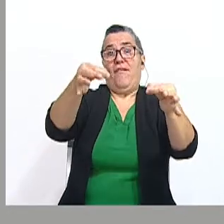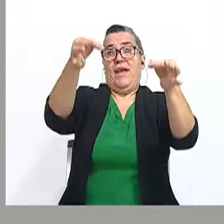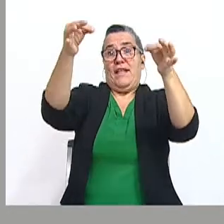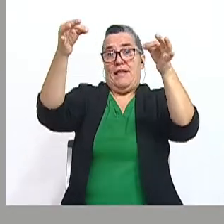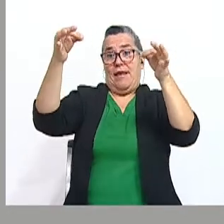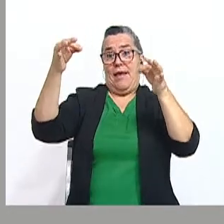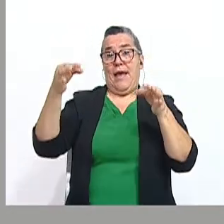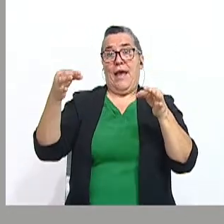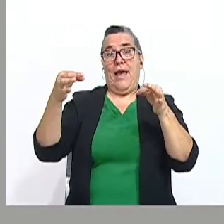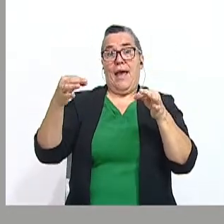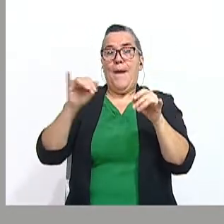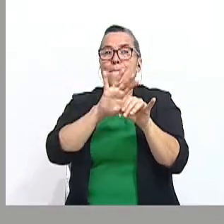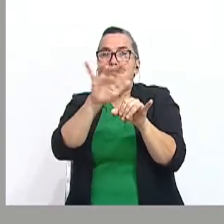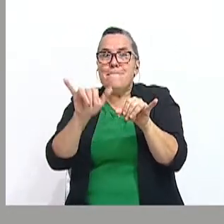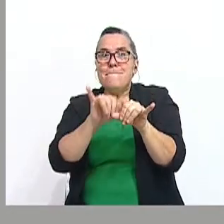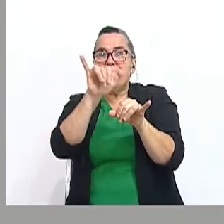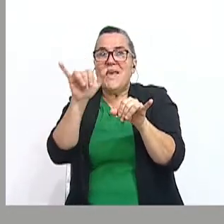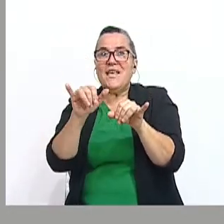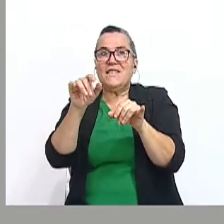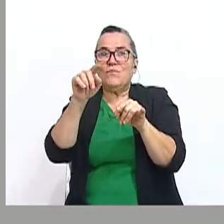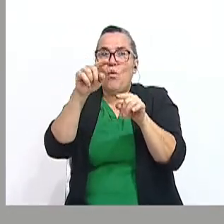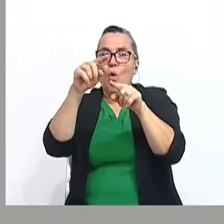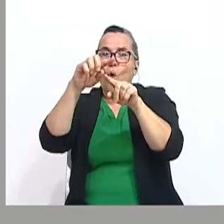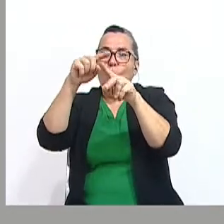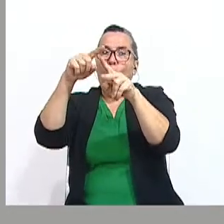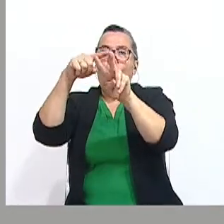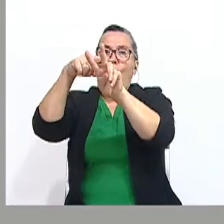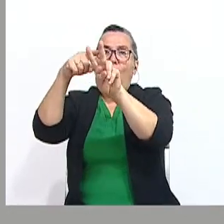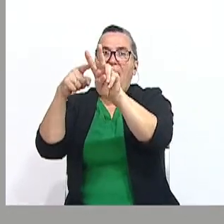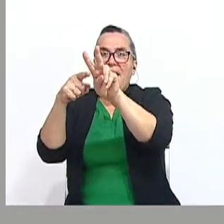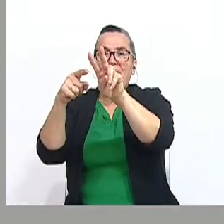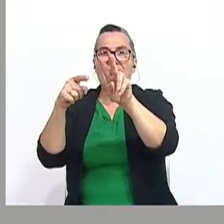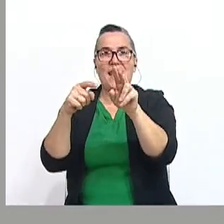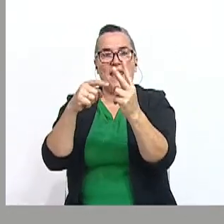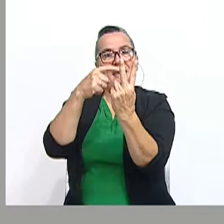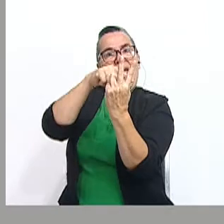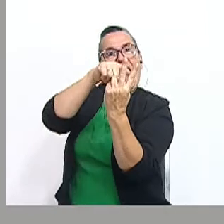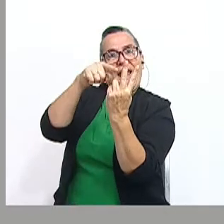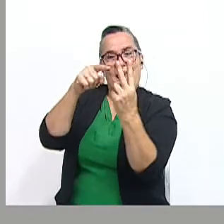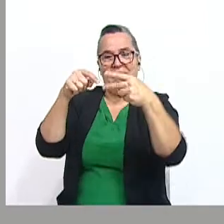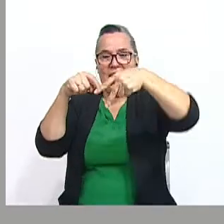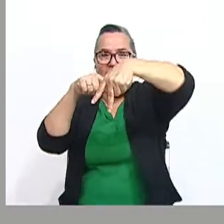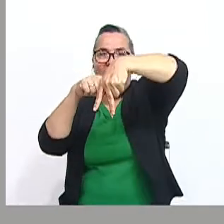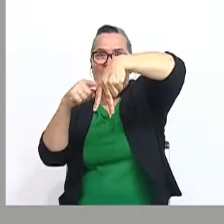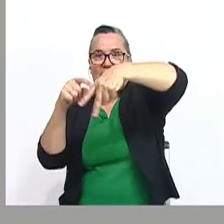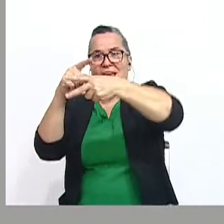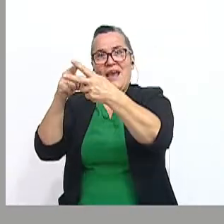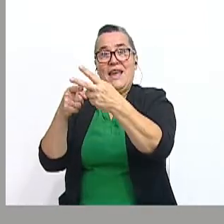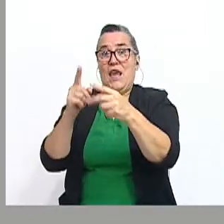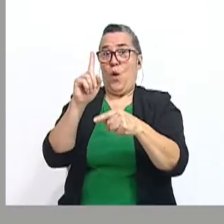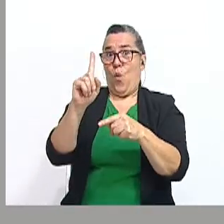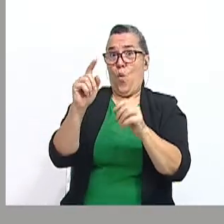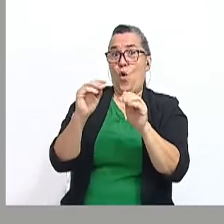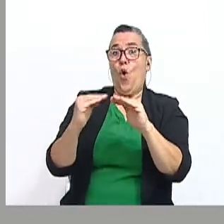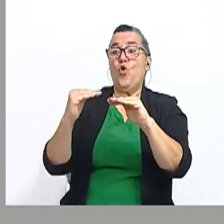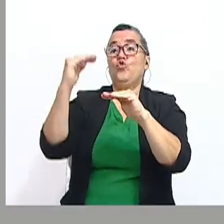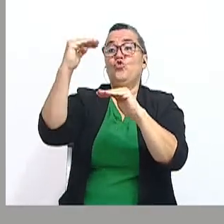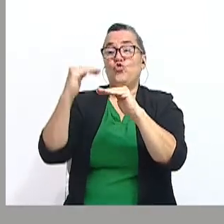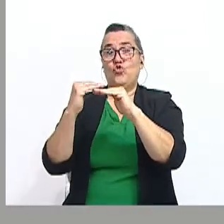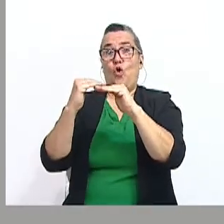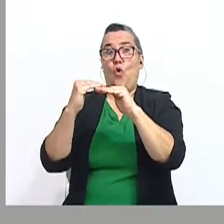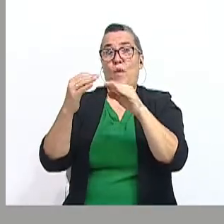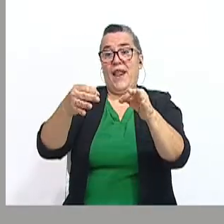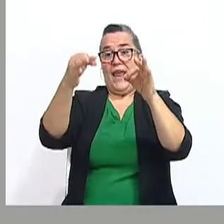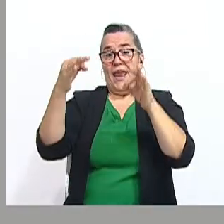vean que van a llegar a tener la misma posición. Ejemplo, vean que el ángulo 1 va a estar sobre